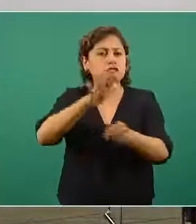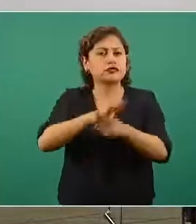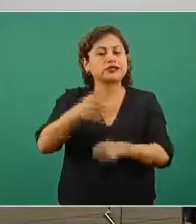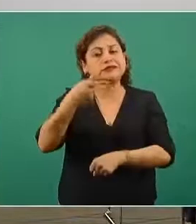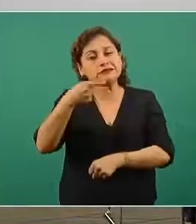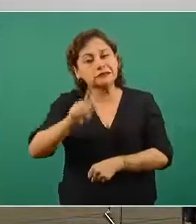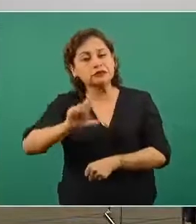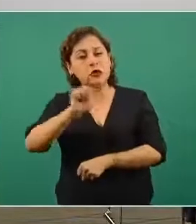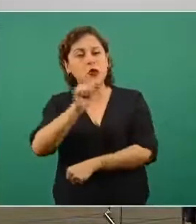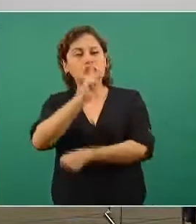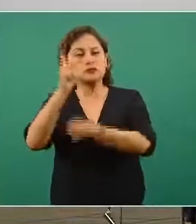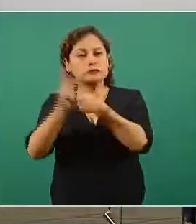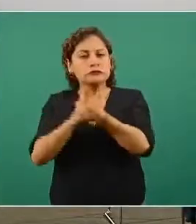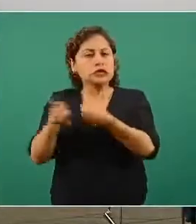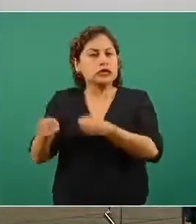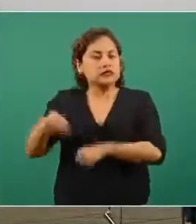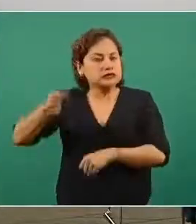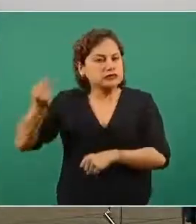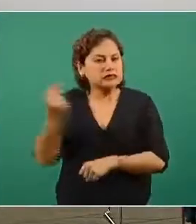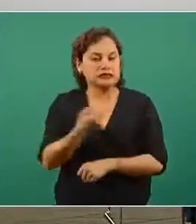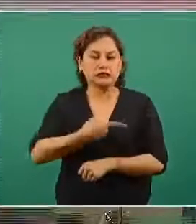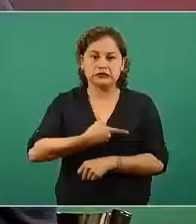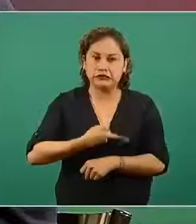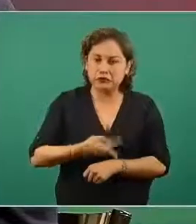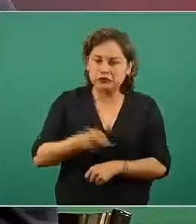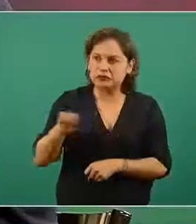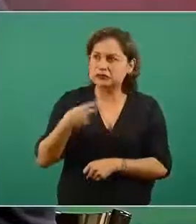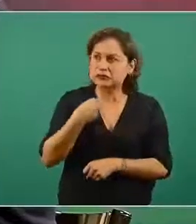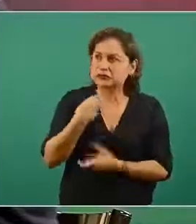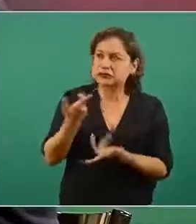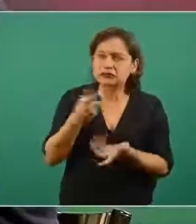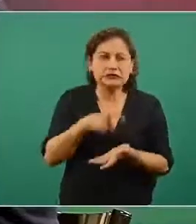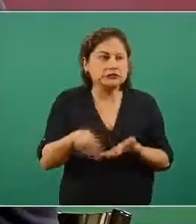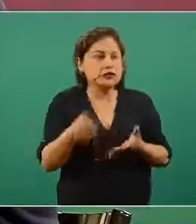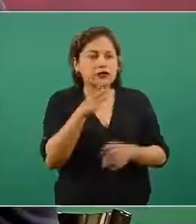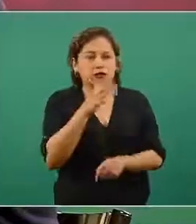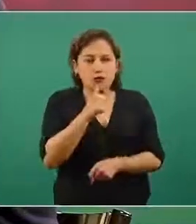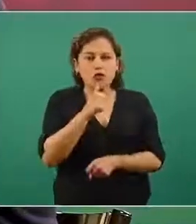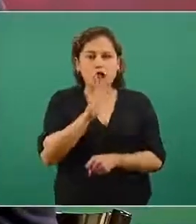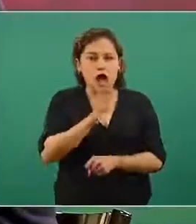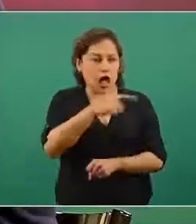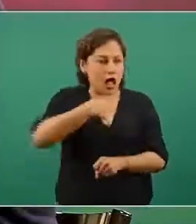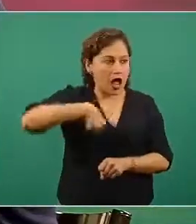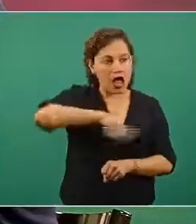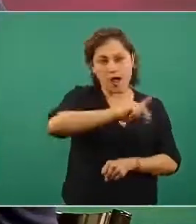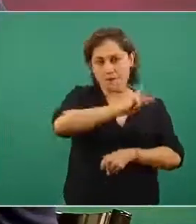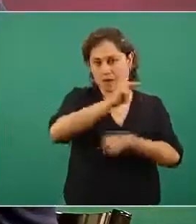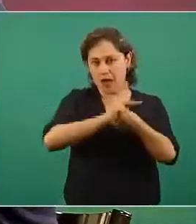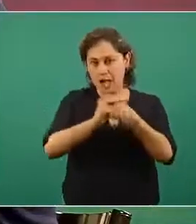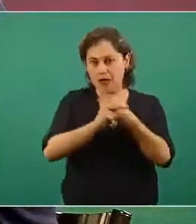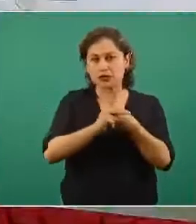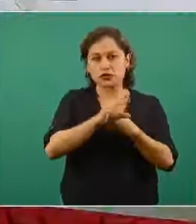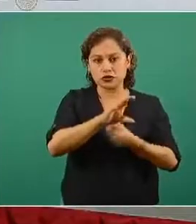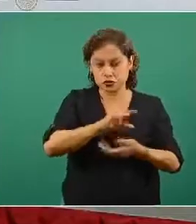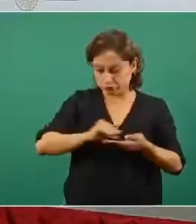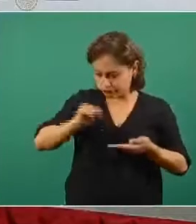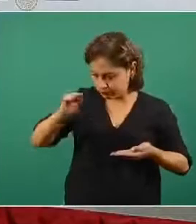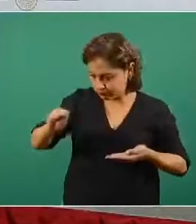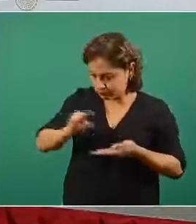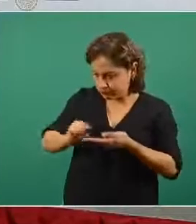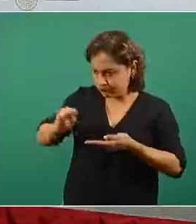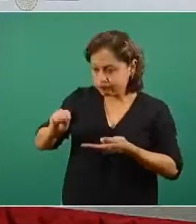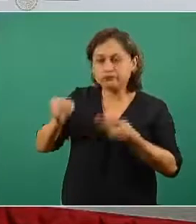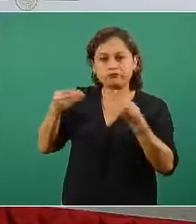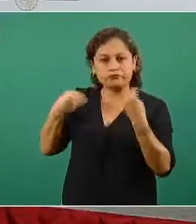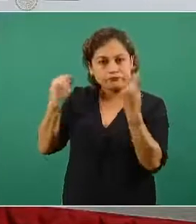una necesidad de cobertura de vacunación a efectos de salud pública de los países, y obviamente pues eso es lo que a lo